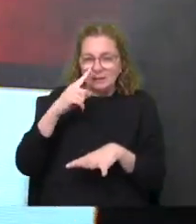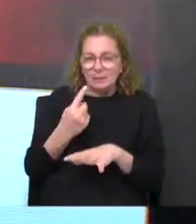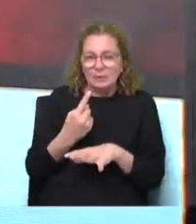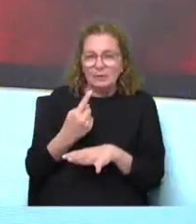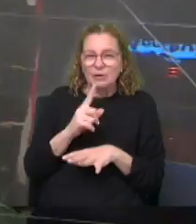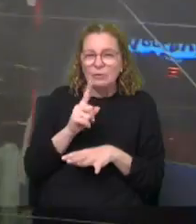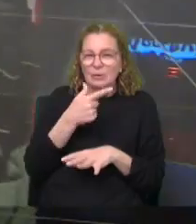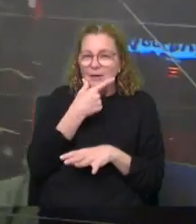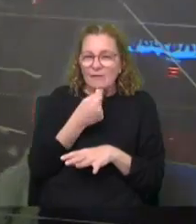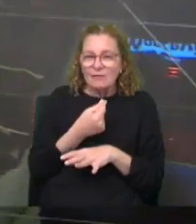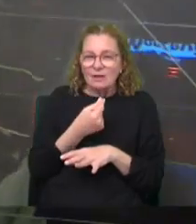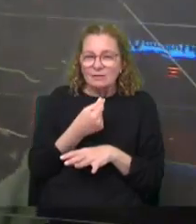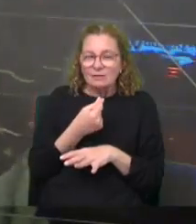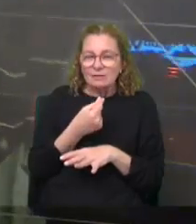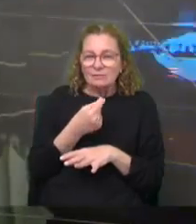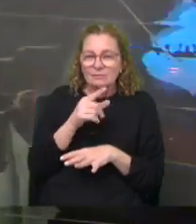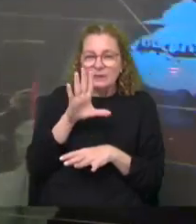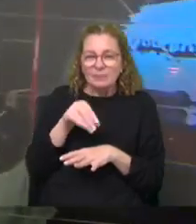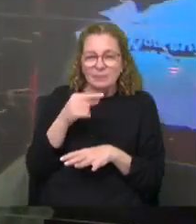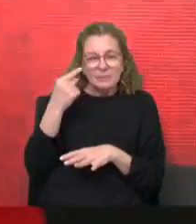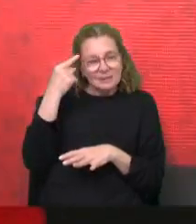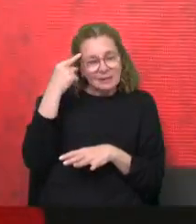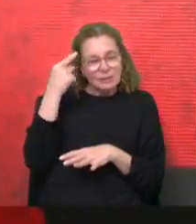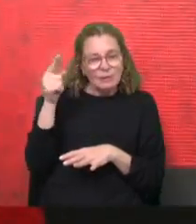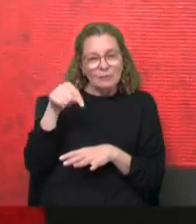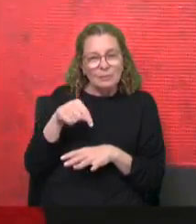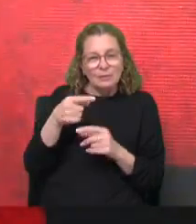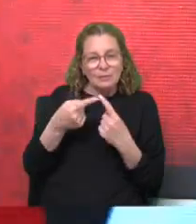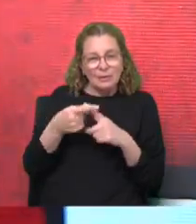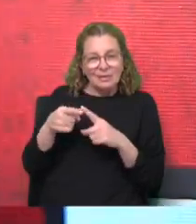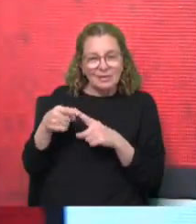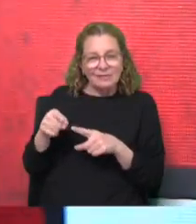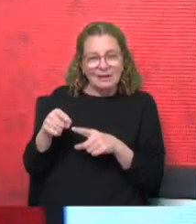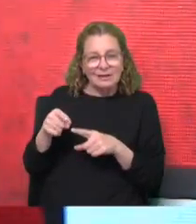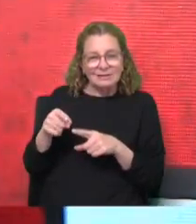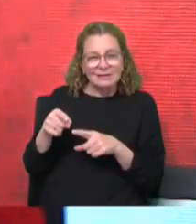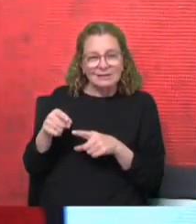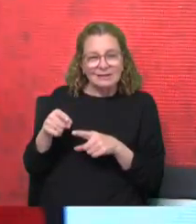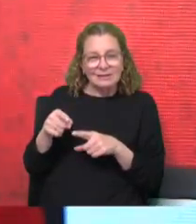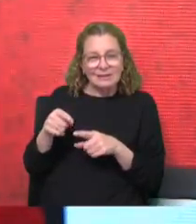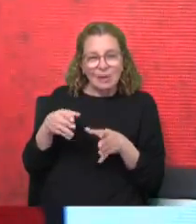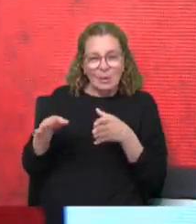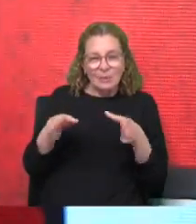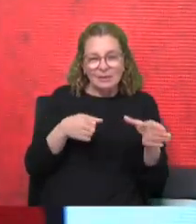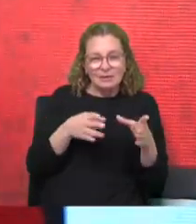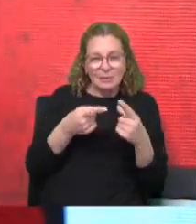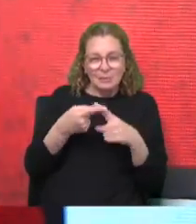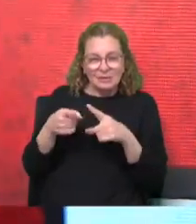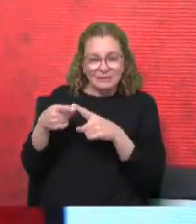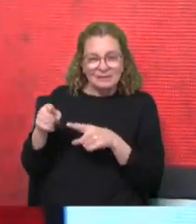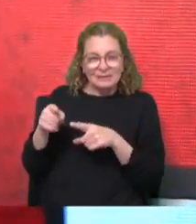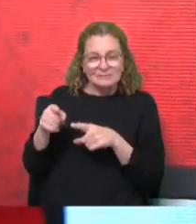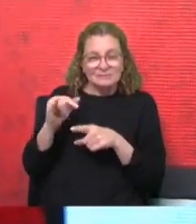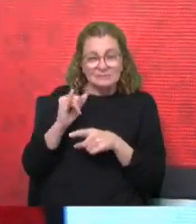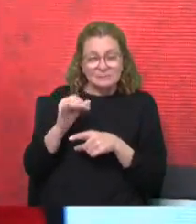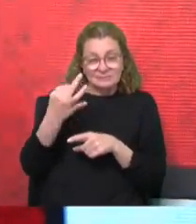nada fácil, sobre todo considerando que todos venimos de palos como muy diferentes, de caminos recorridos muy distintos y la